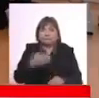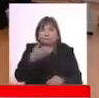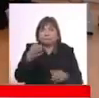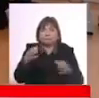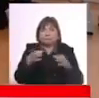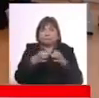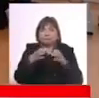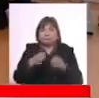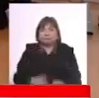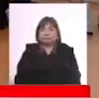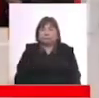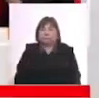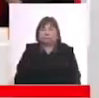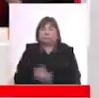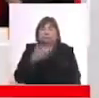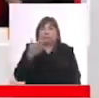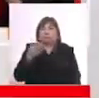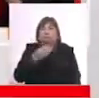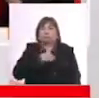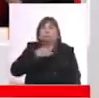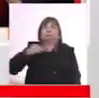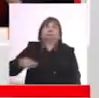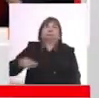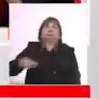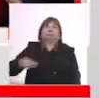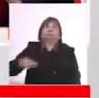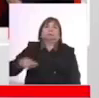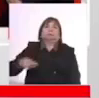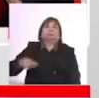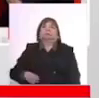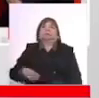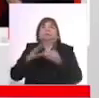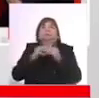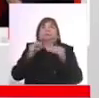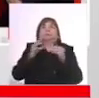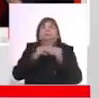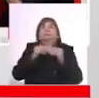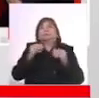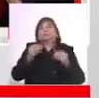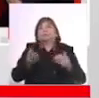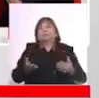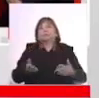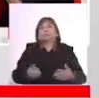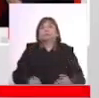señor ministro de Producción.